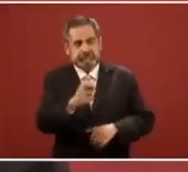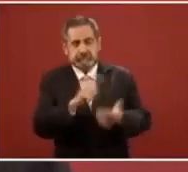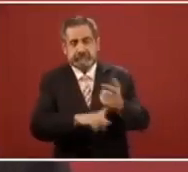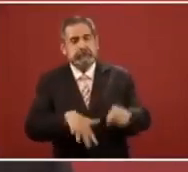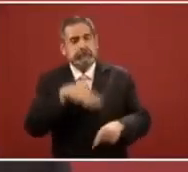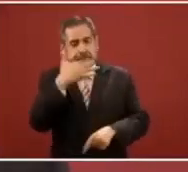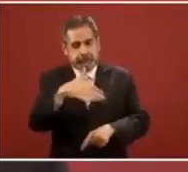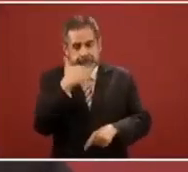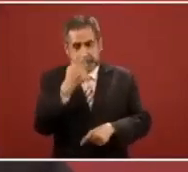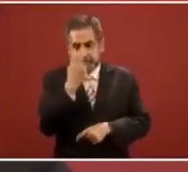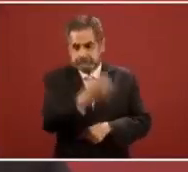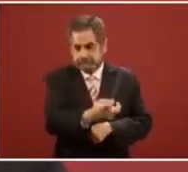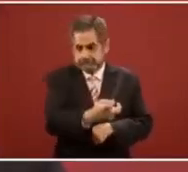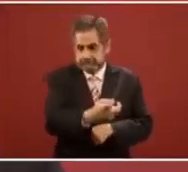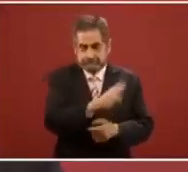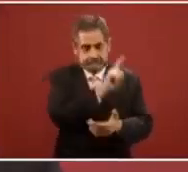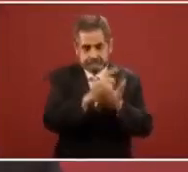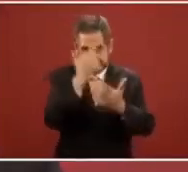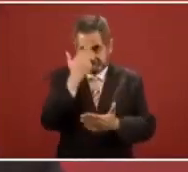es delincuencia,